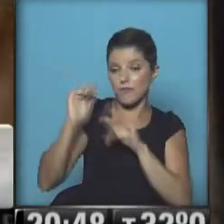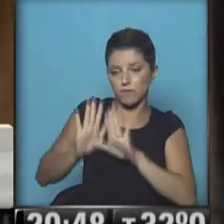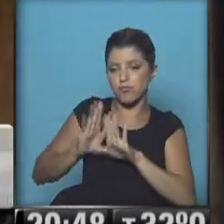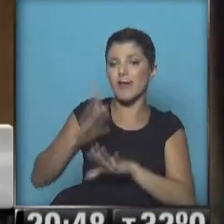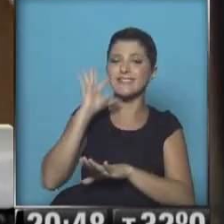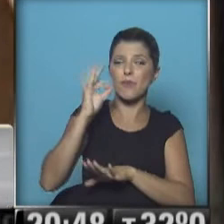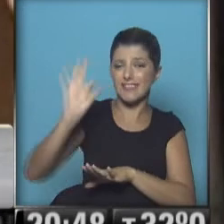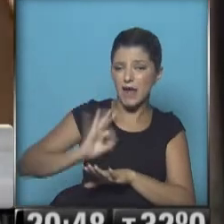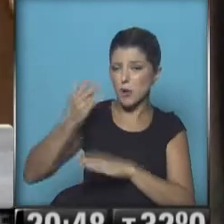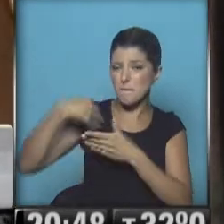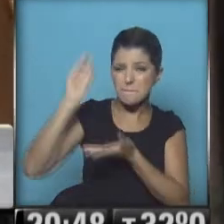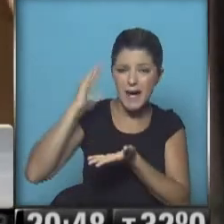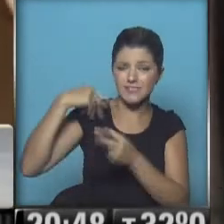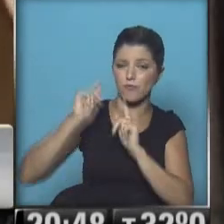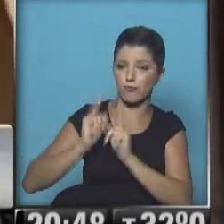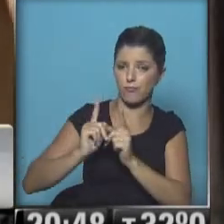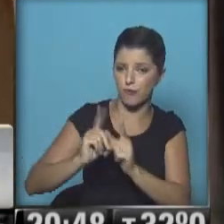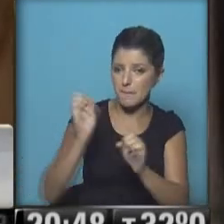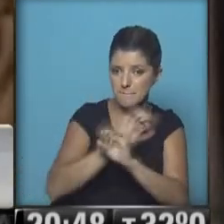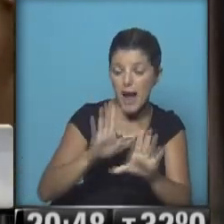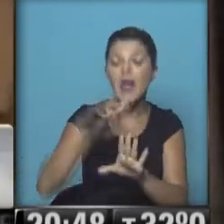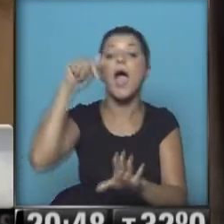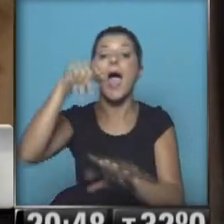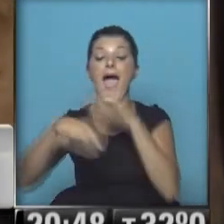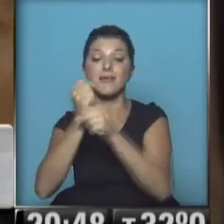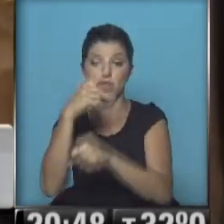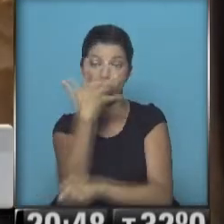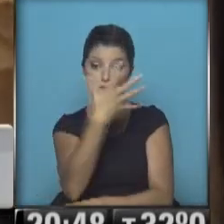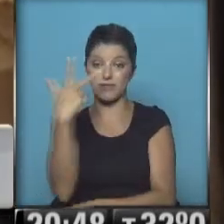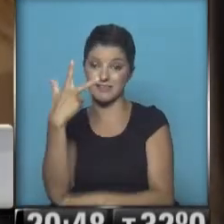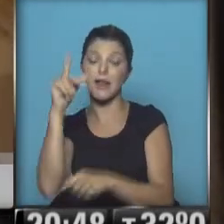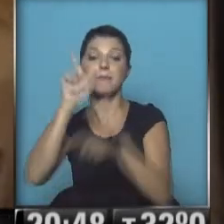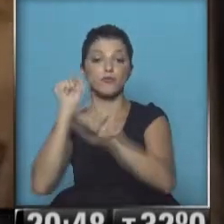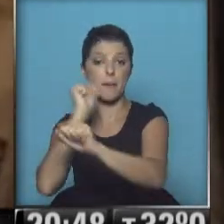de medio siglo. Los 53 detenidos aún no han sido identificados.